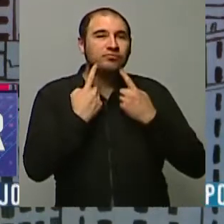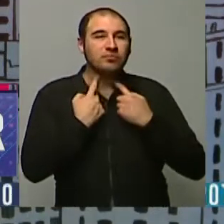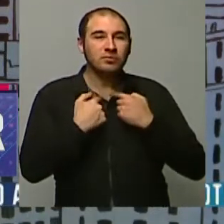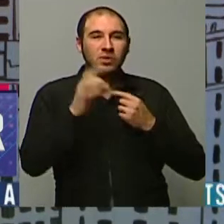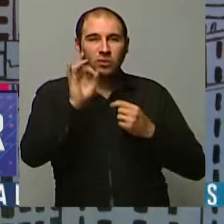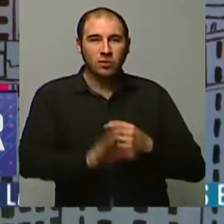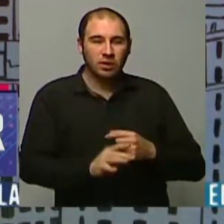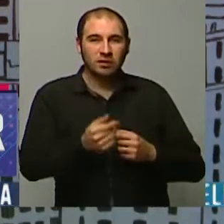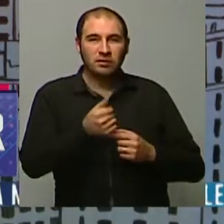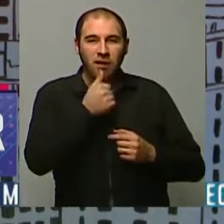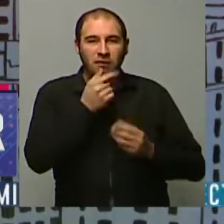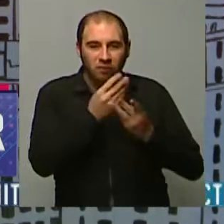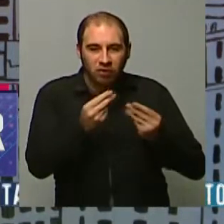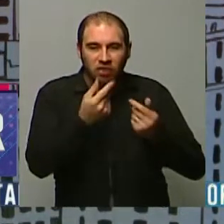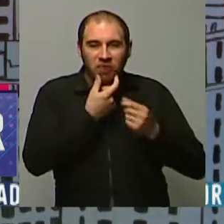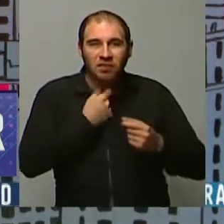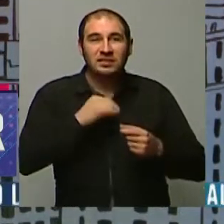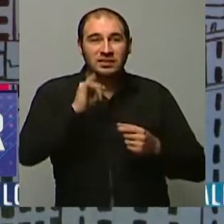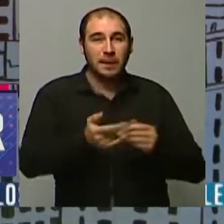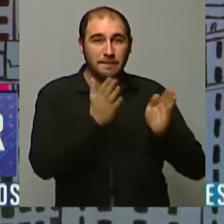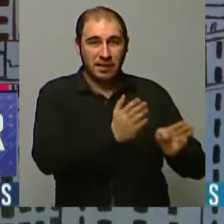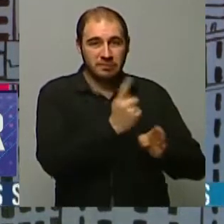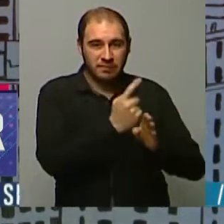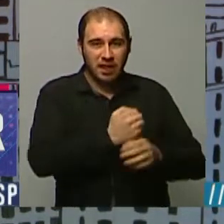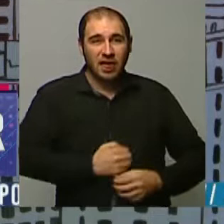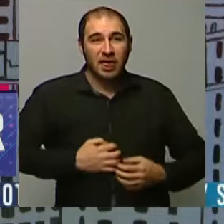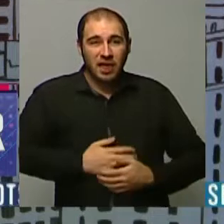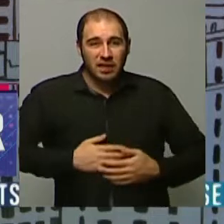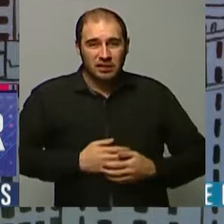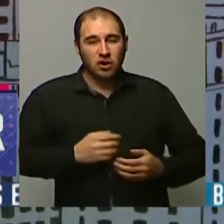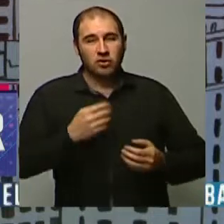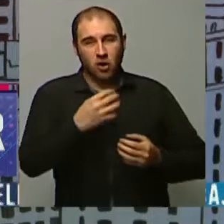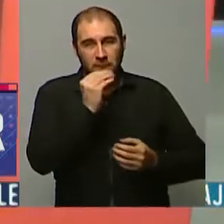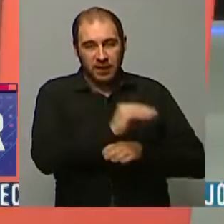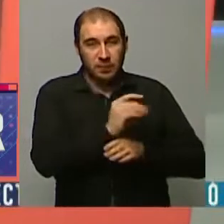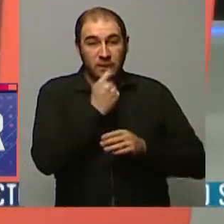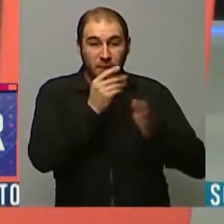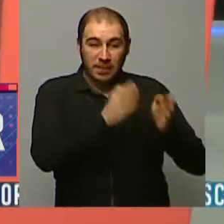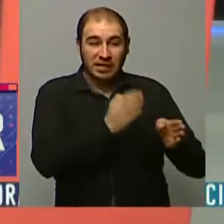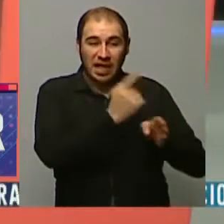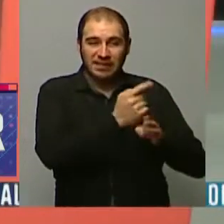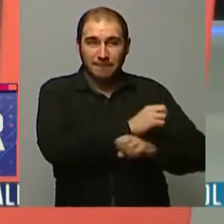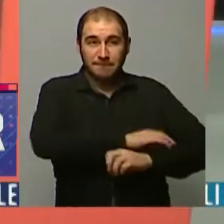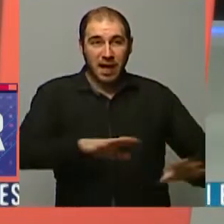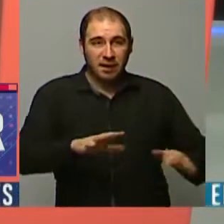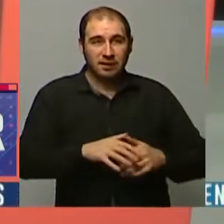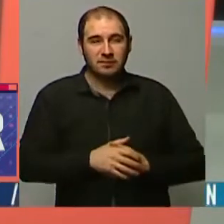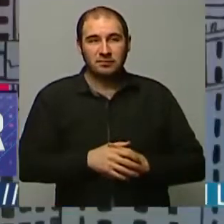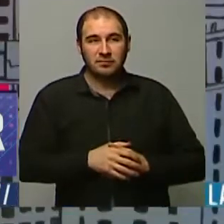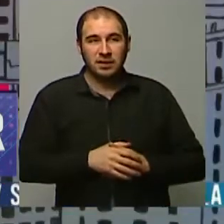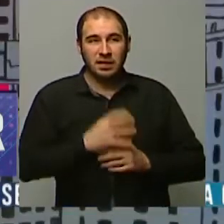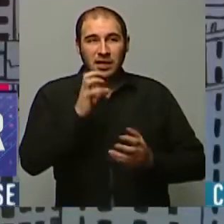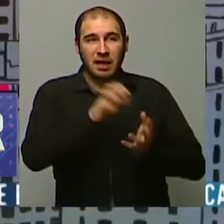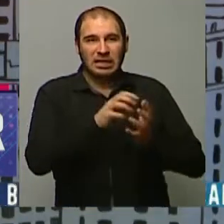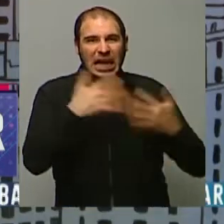cuando están líquidos, es la primera etapa de la digestión de los alimentos. Si esa etapa está mal hecha,